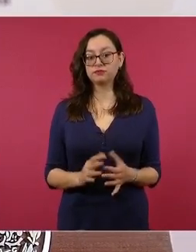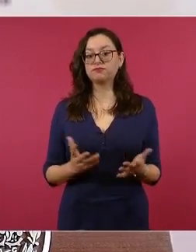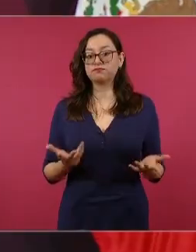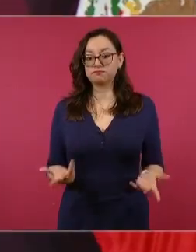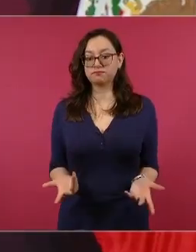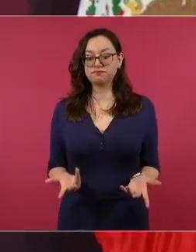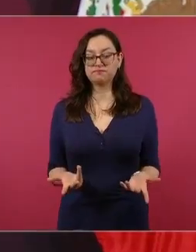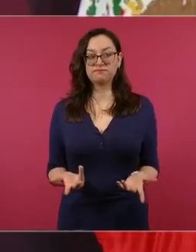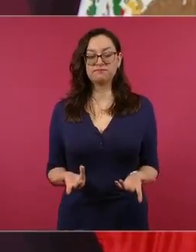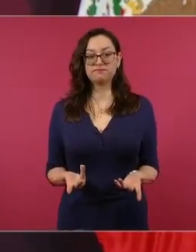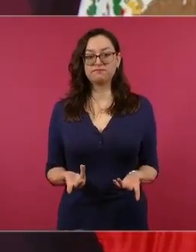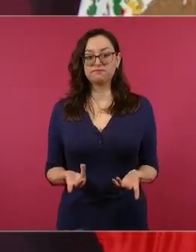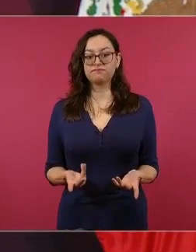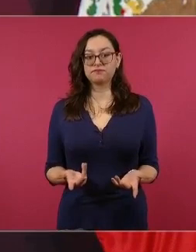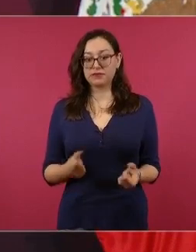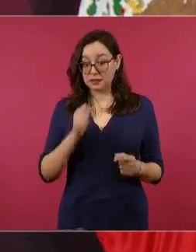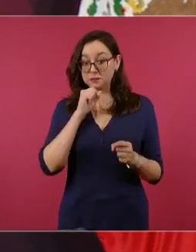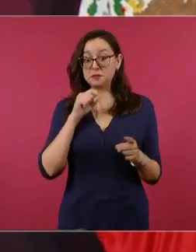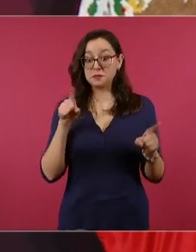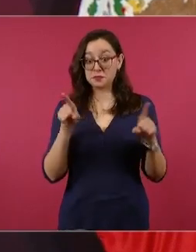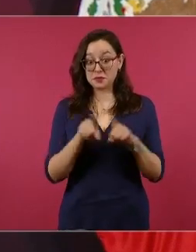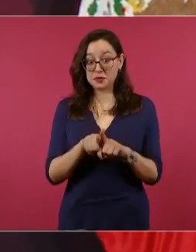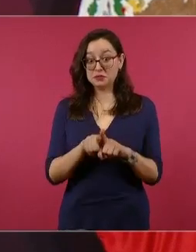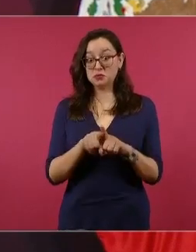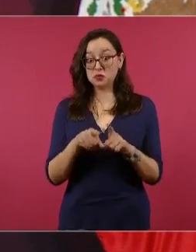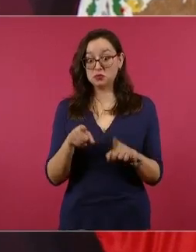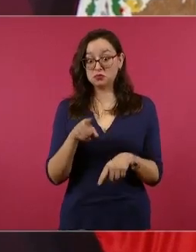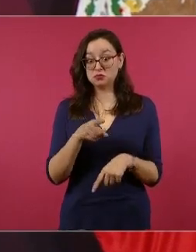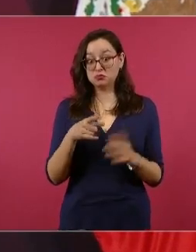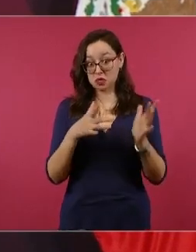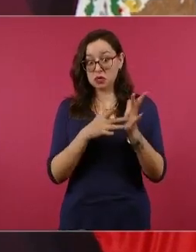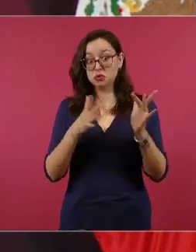lo más cristiano.